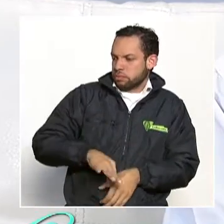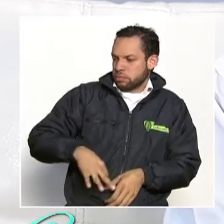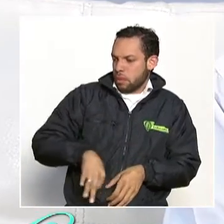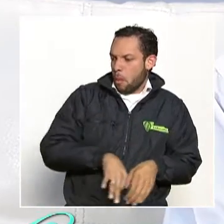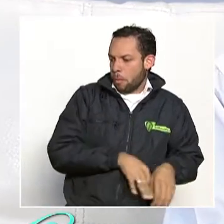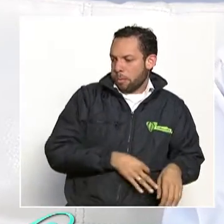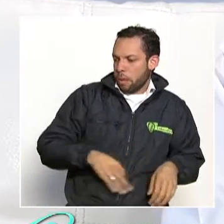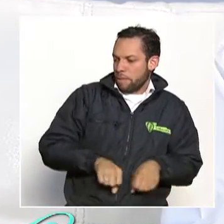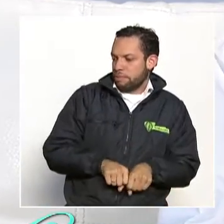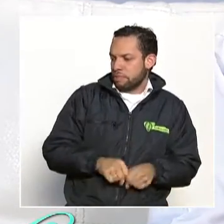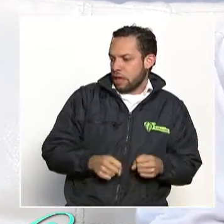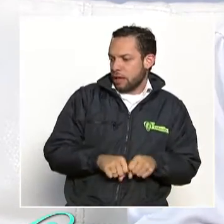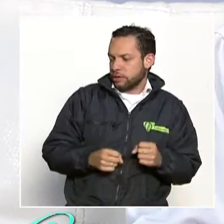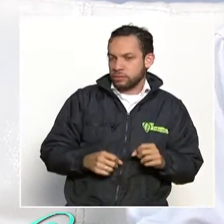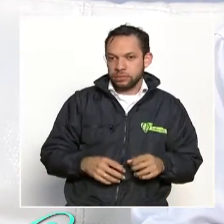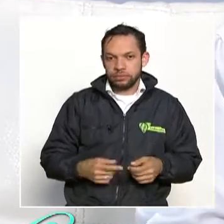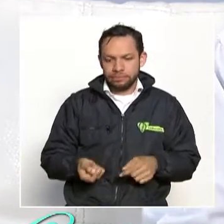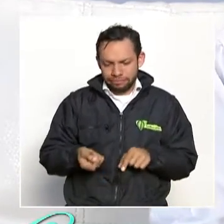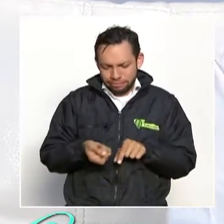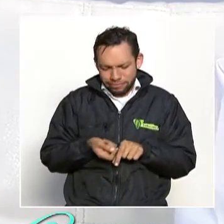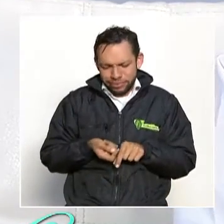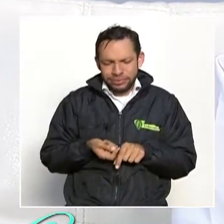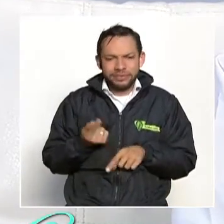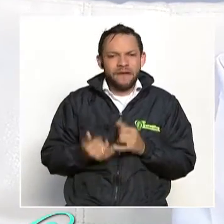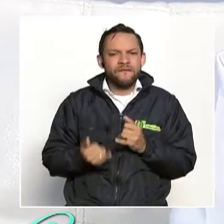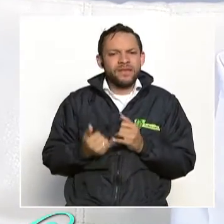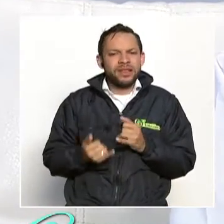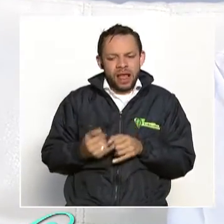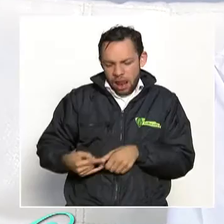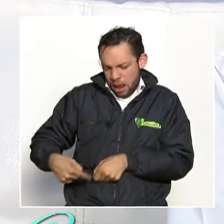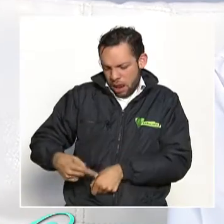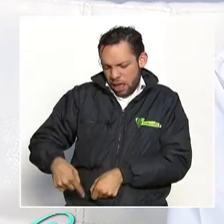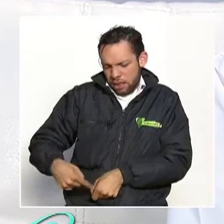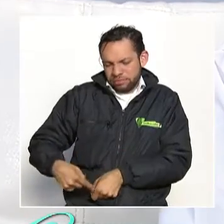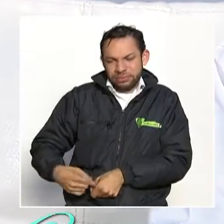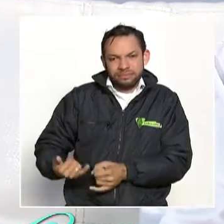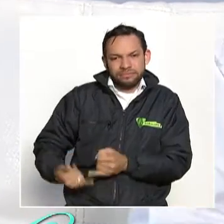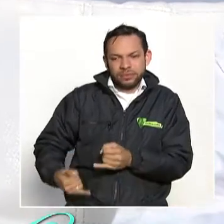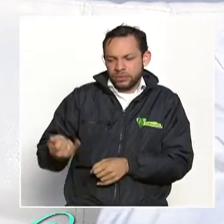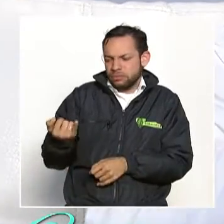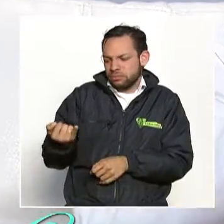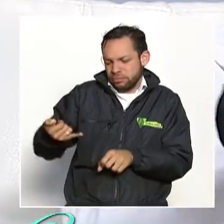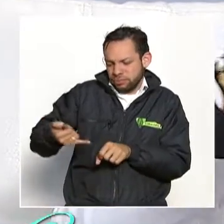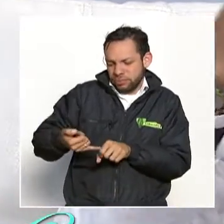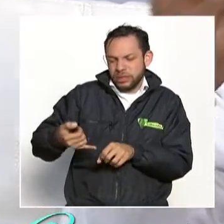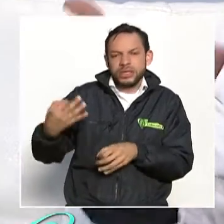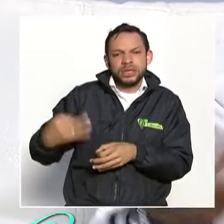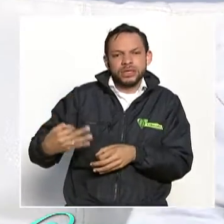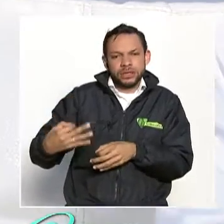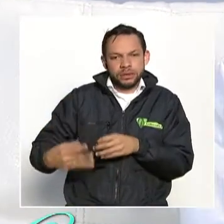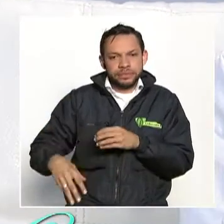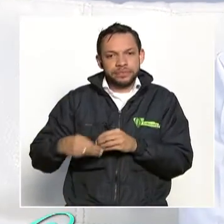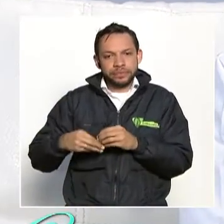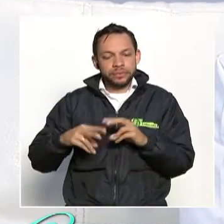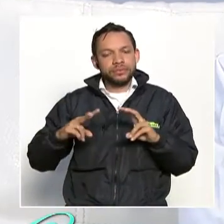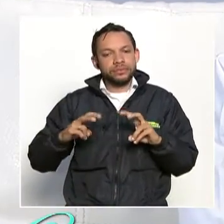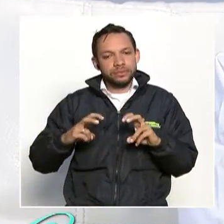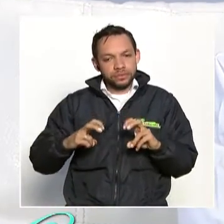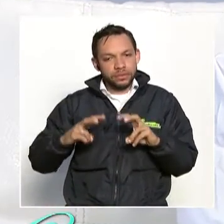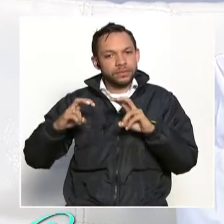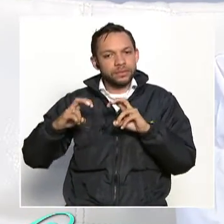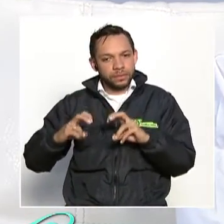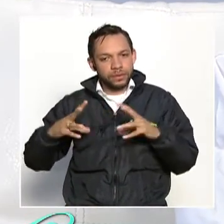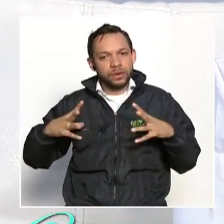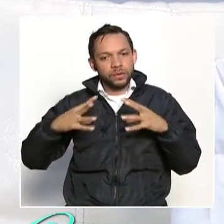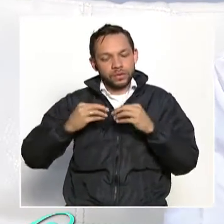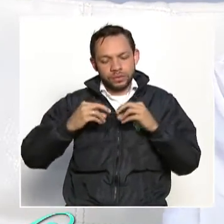intestinal. Un enema que llega en la parte final del intestino. Pero ahí se desprendió un proceso de investigación muy grande